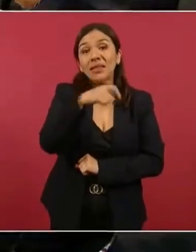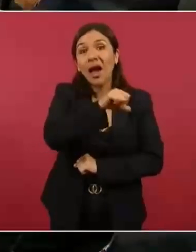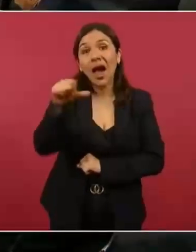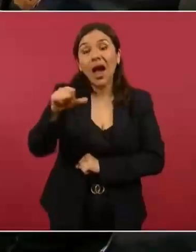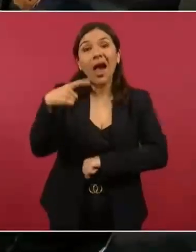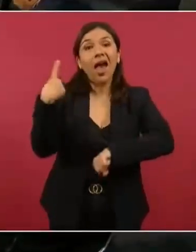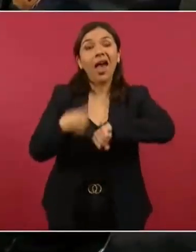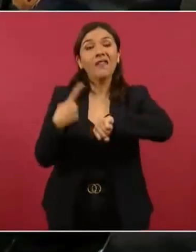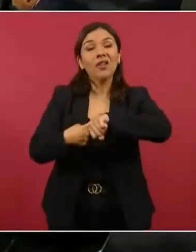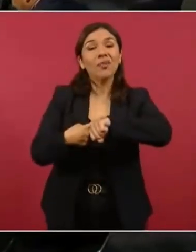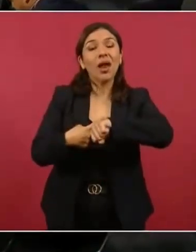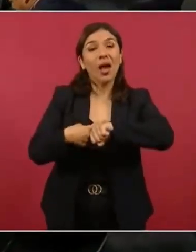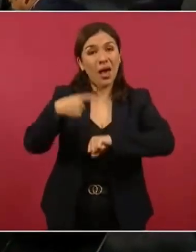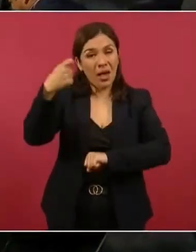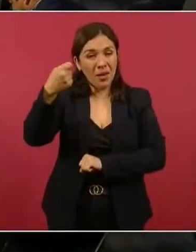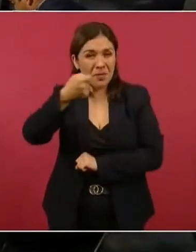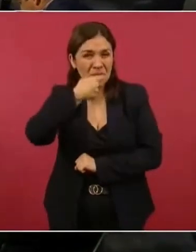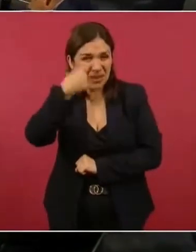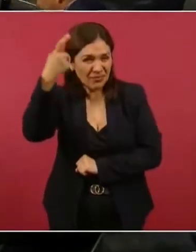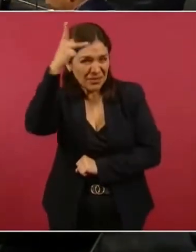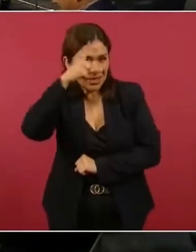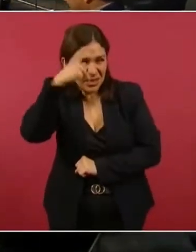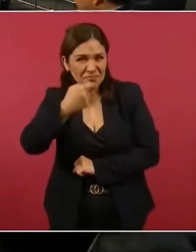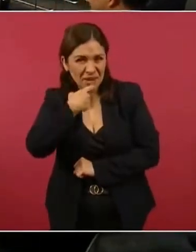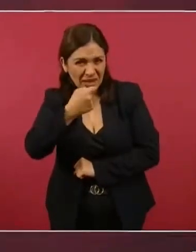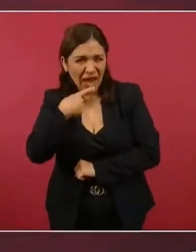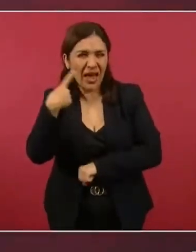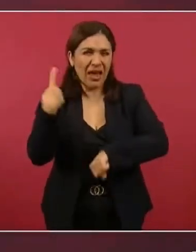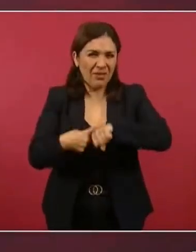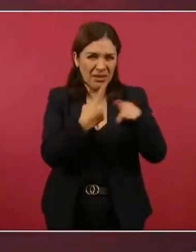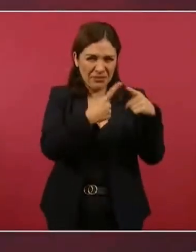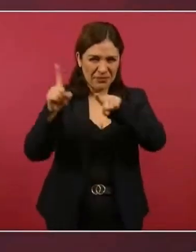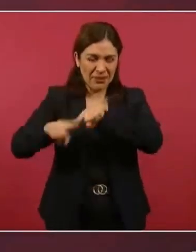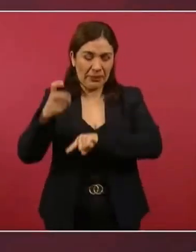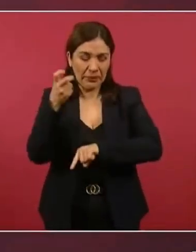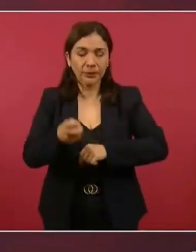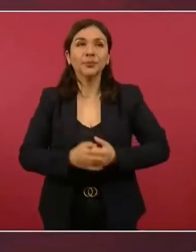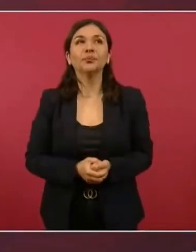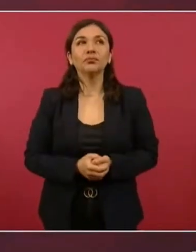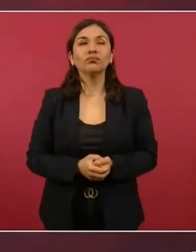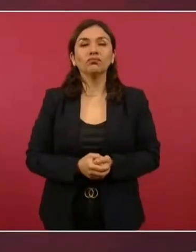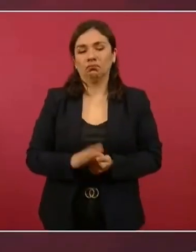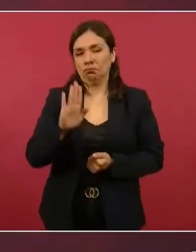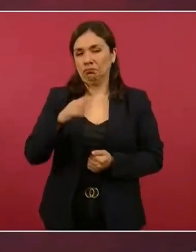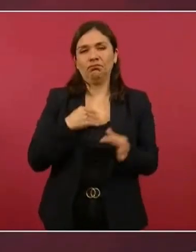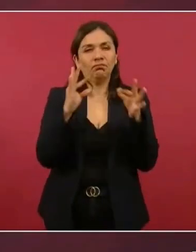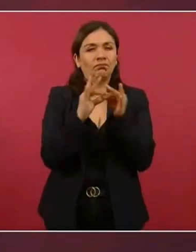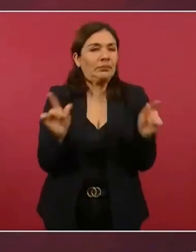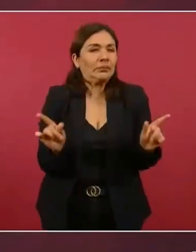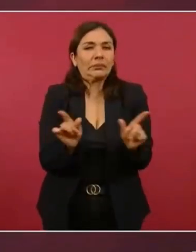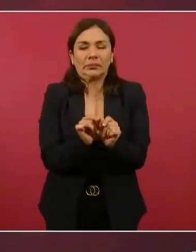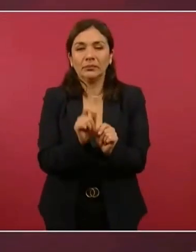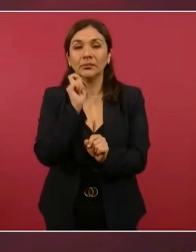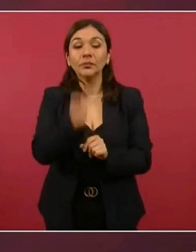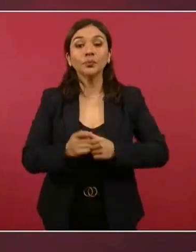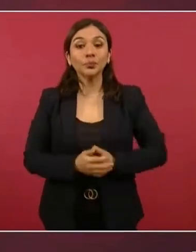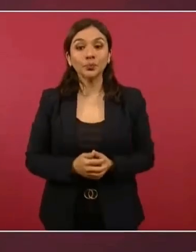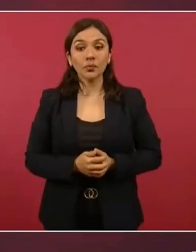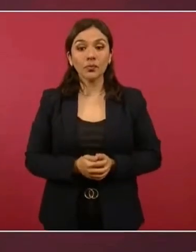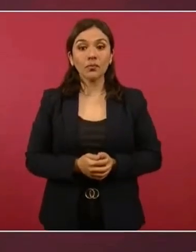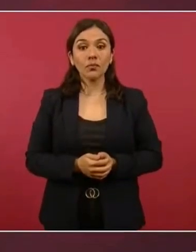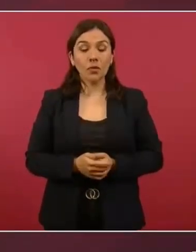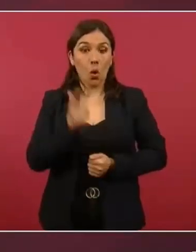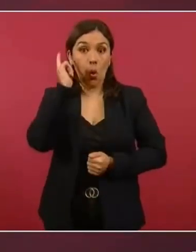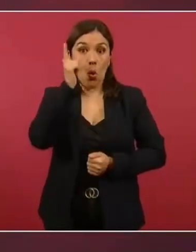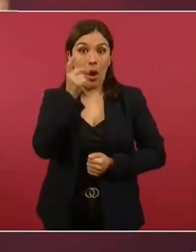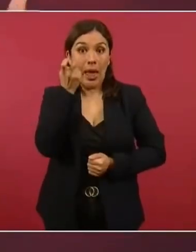las enfermedades mentales y algunas afecciones neurológicas. Se los explico de manera sintética y espero